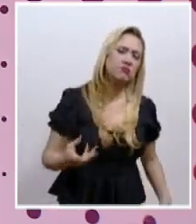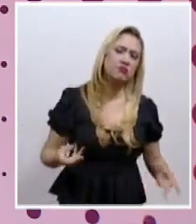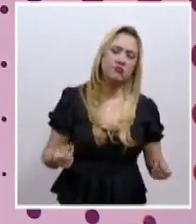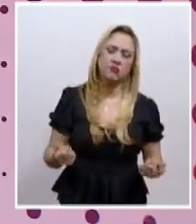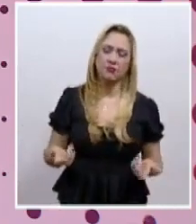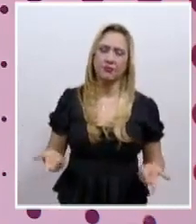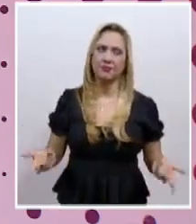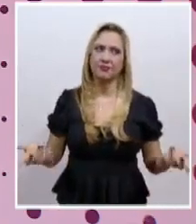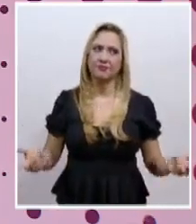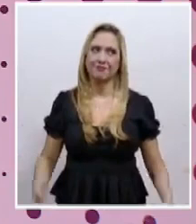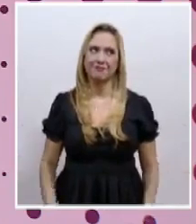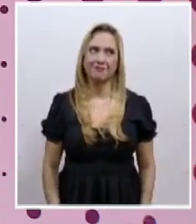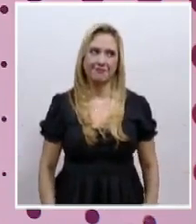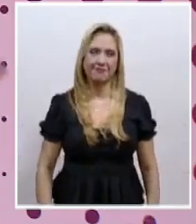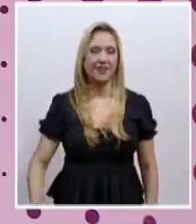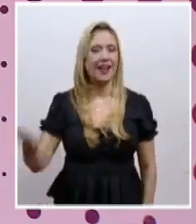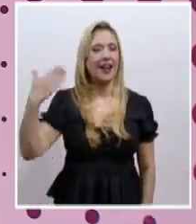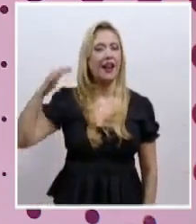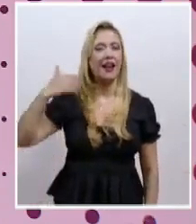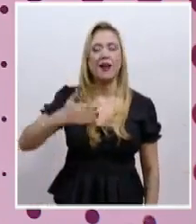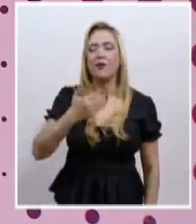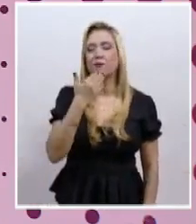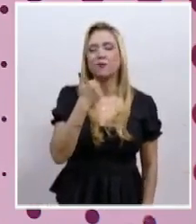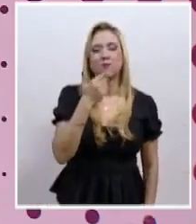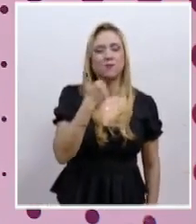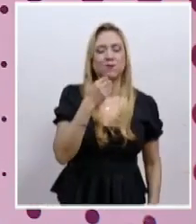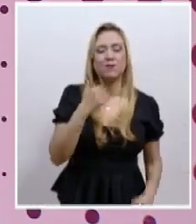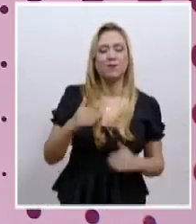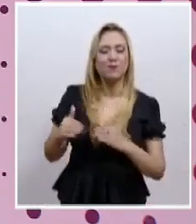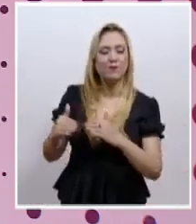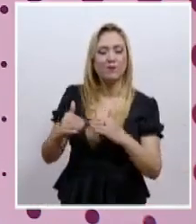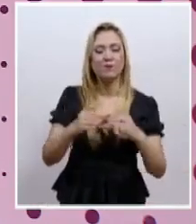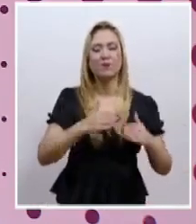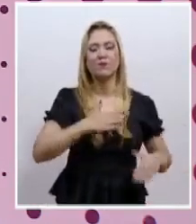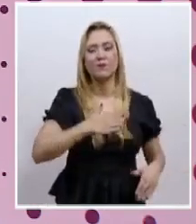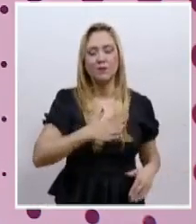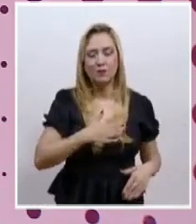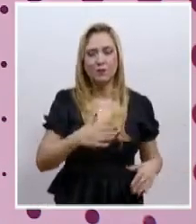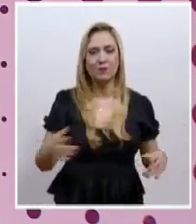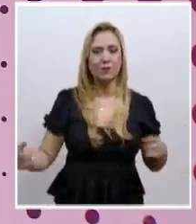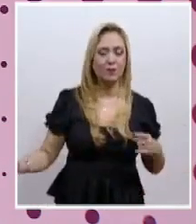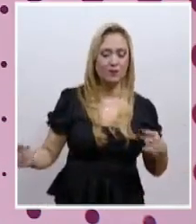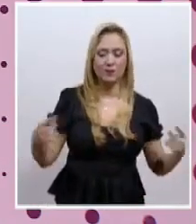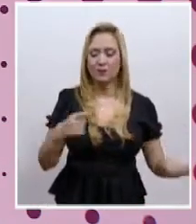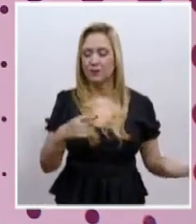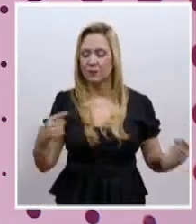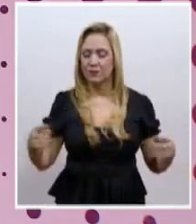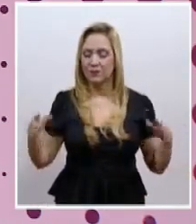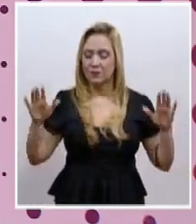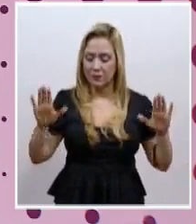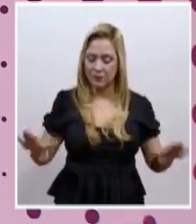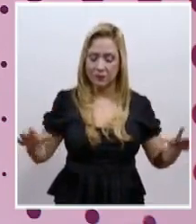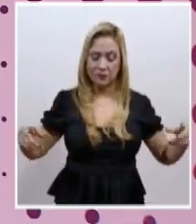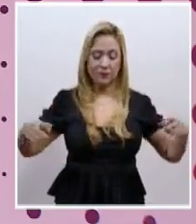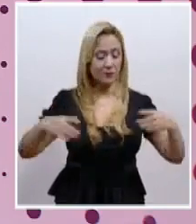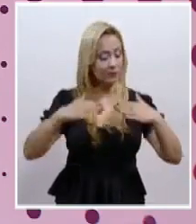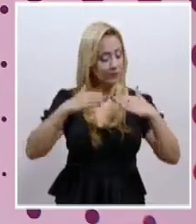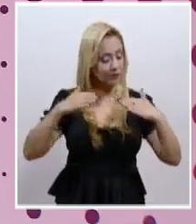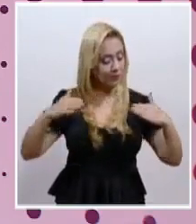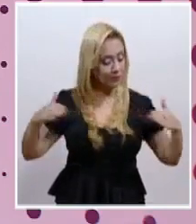Porque evidentemente cuando no teníamos un sistema democrático con ciertos contrapesos, como lo tenemos